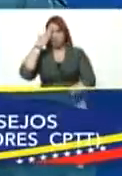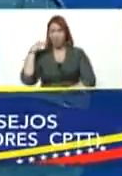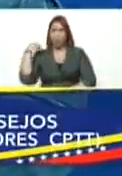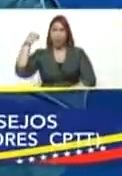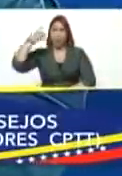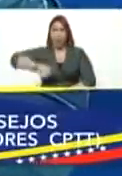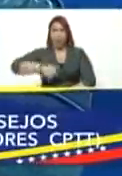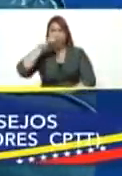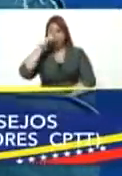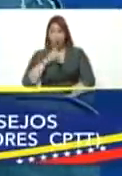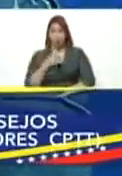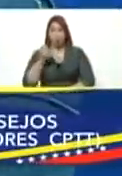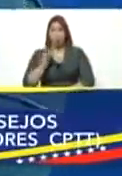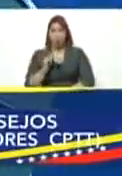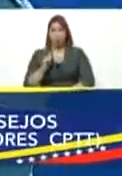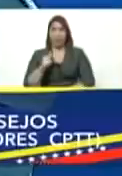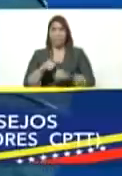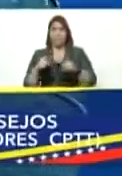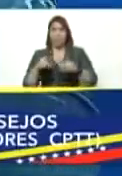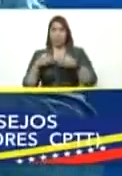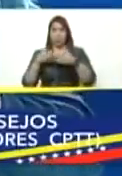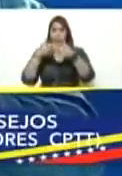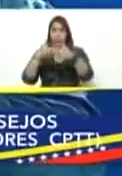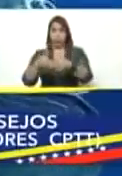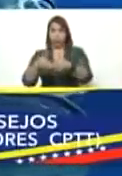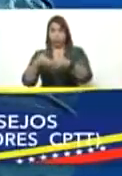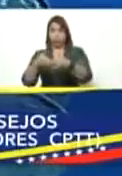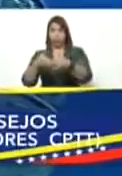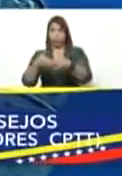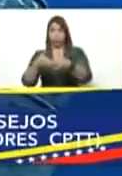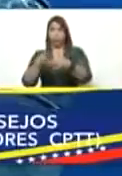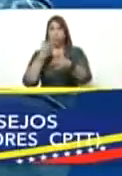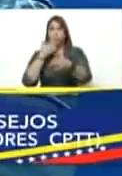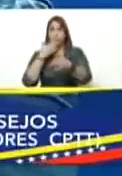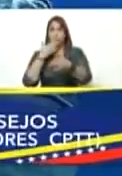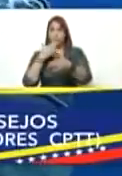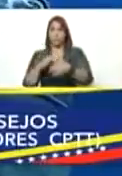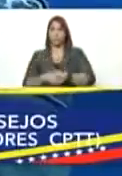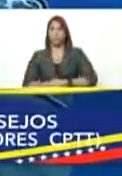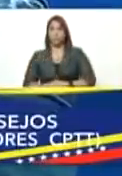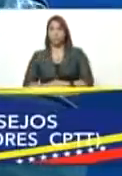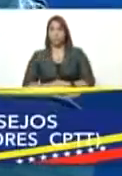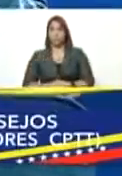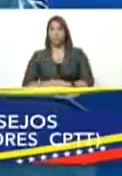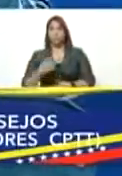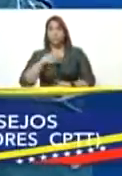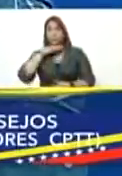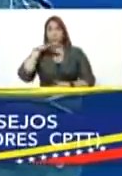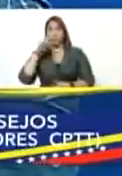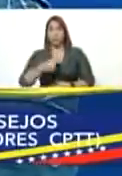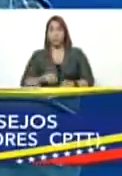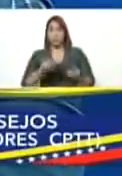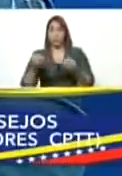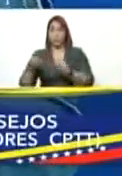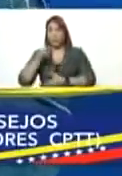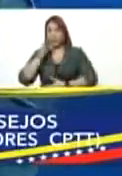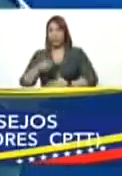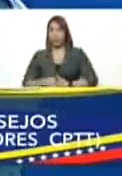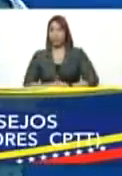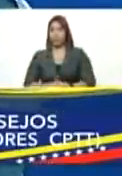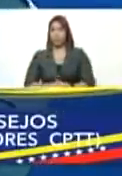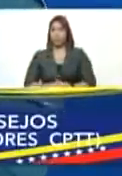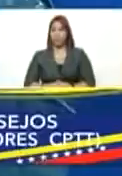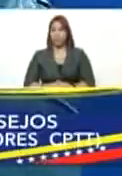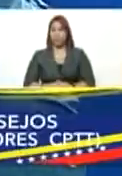pero bueno. Aquí llega un yate, un barco, se estaciona ahí, además que abastece combustible, abastece de café